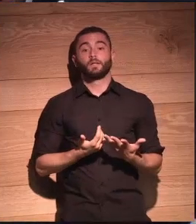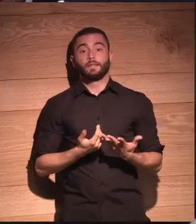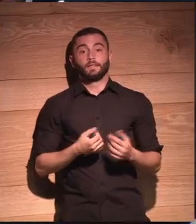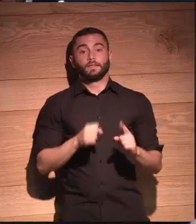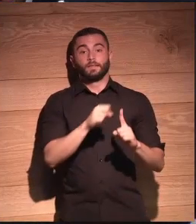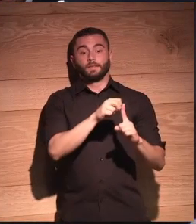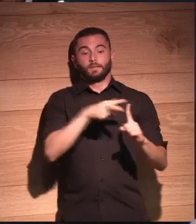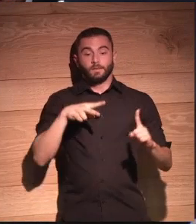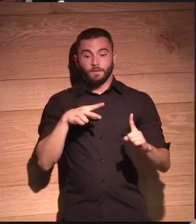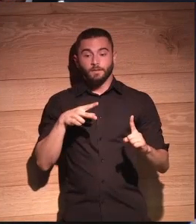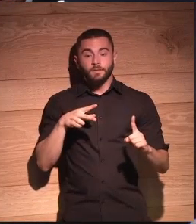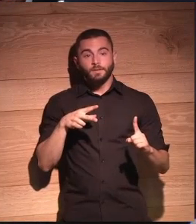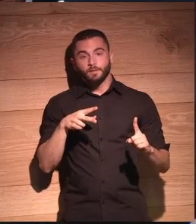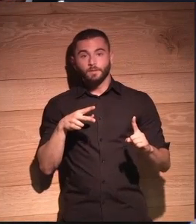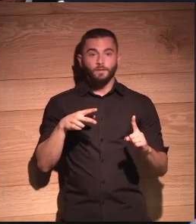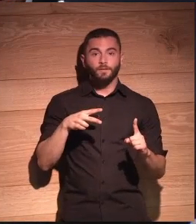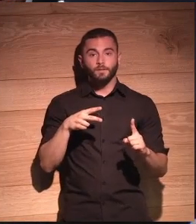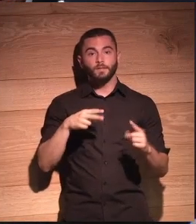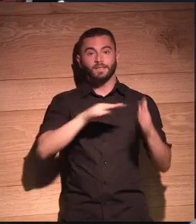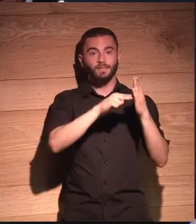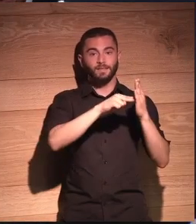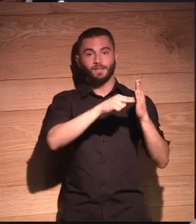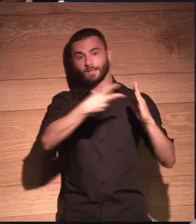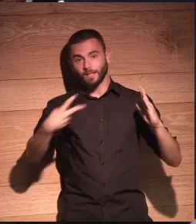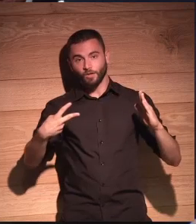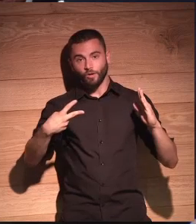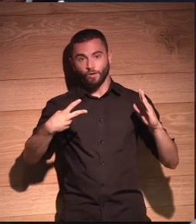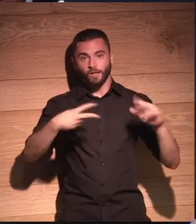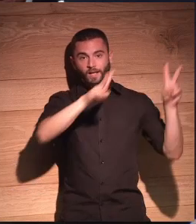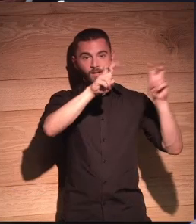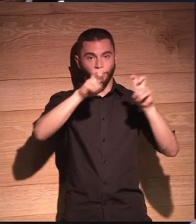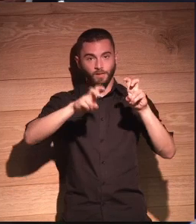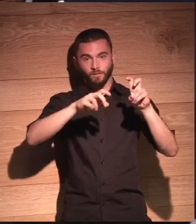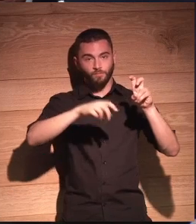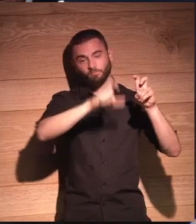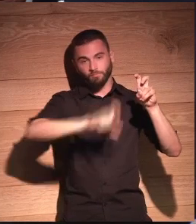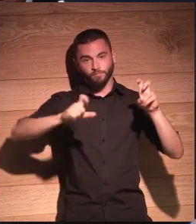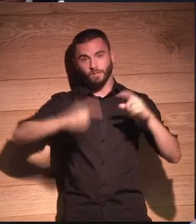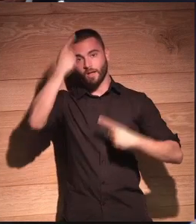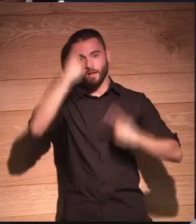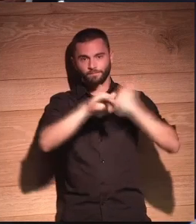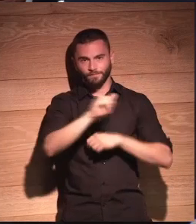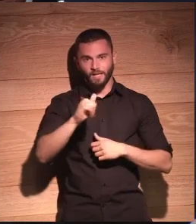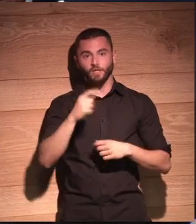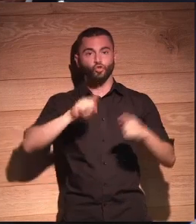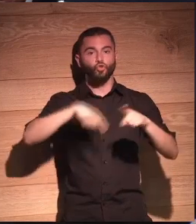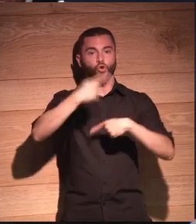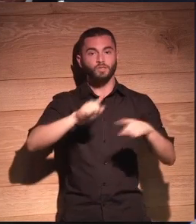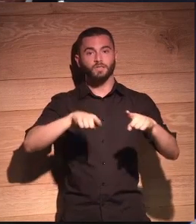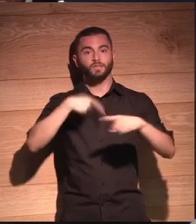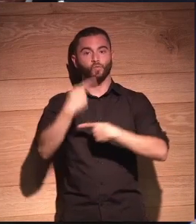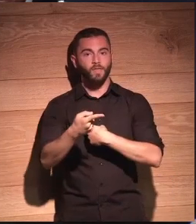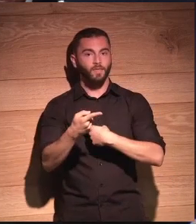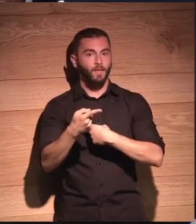visión muy naif de las tecnologías que tienen algunos innovadores, las consecuencias y sobre